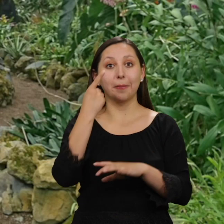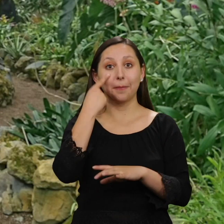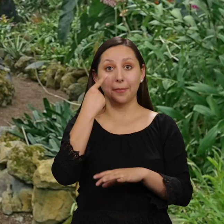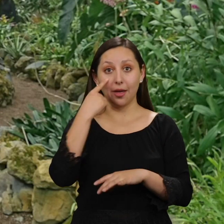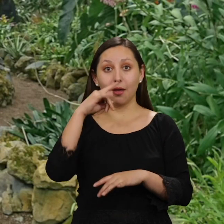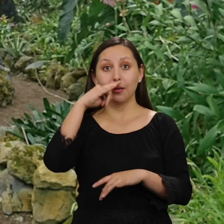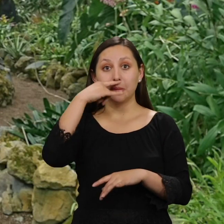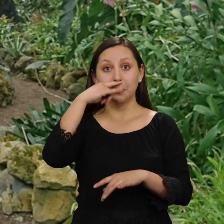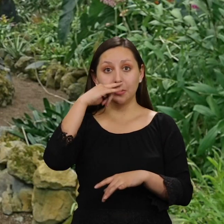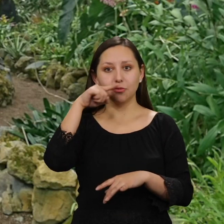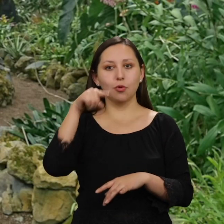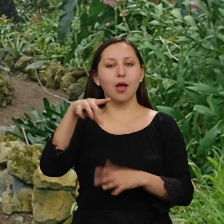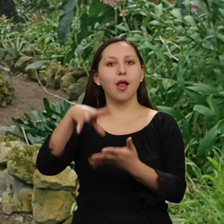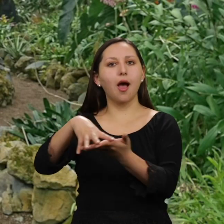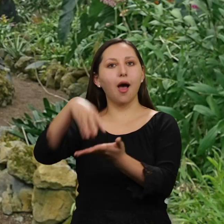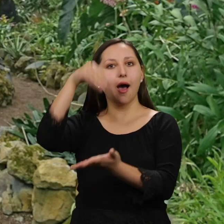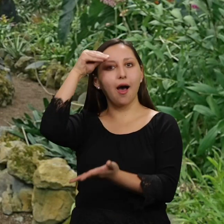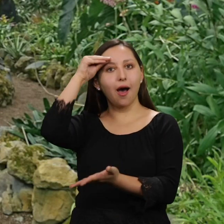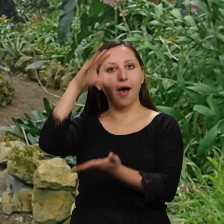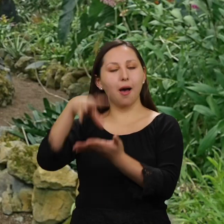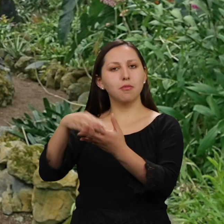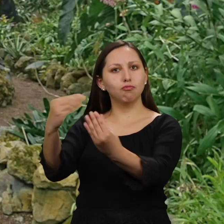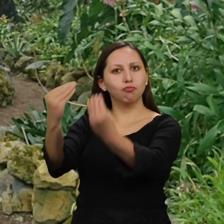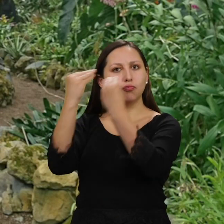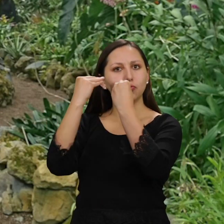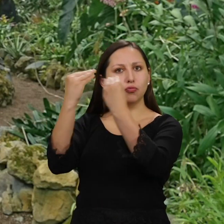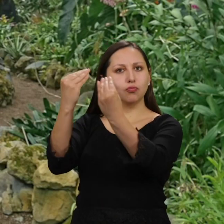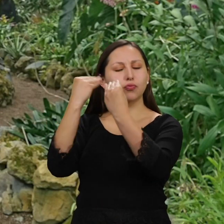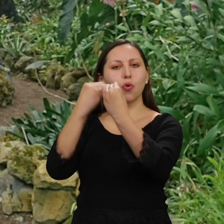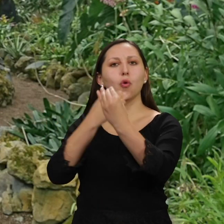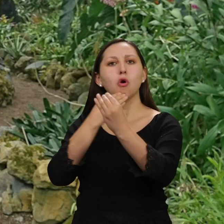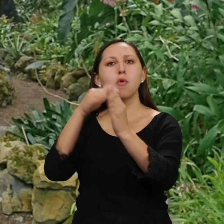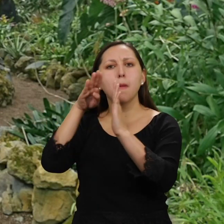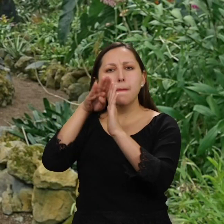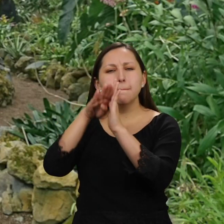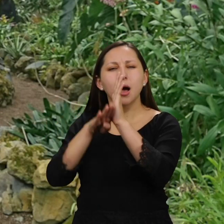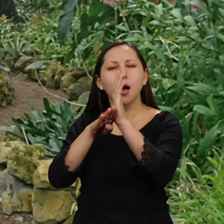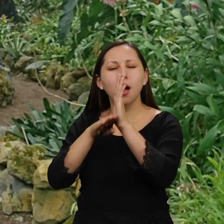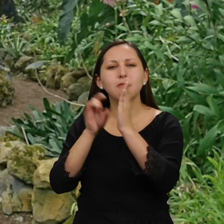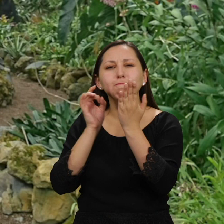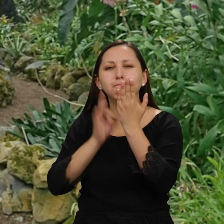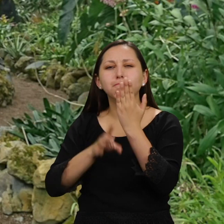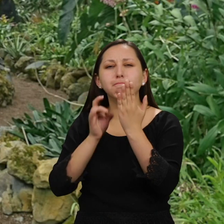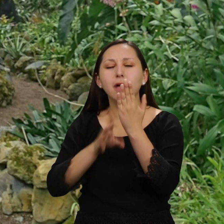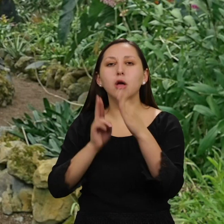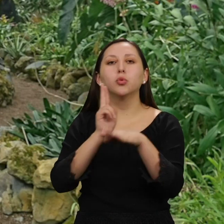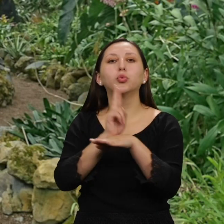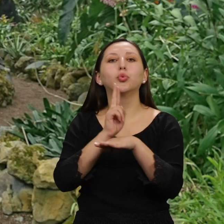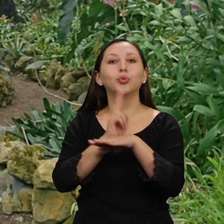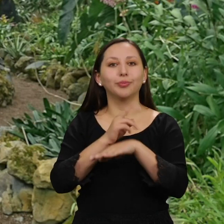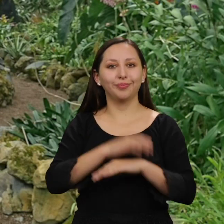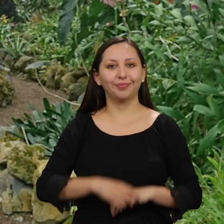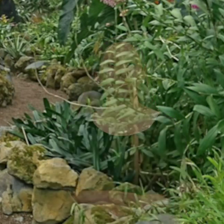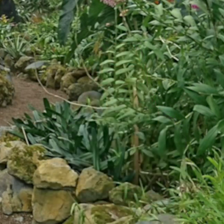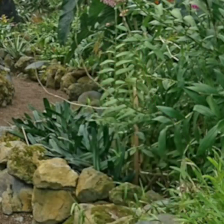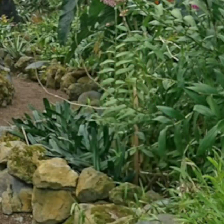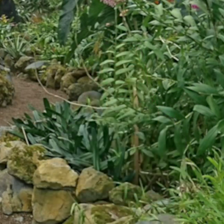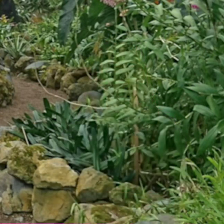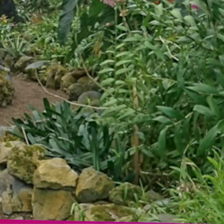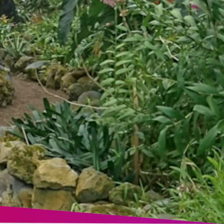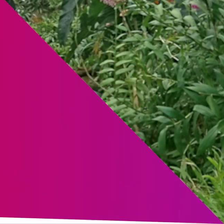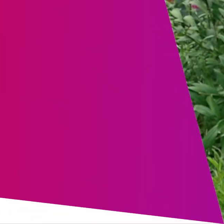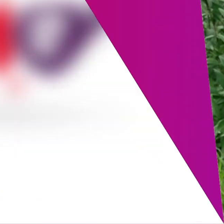veamos a un niño que nos enseña cómo reducir el consumo de productos no biodegradables